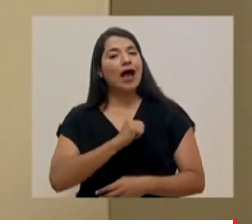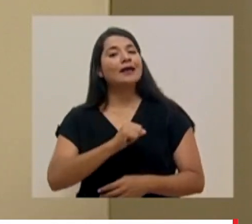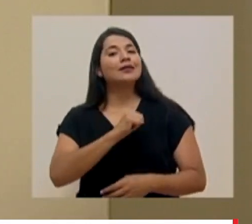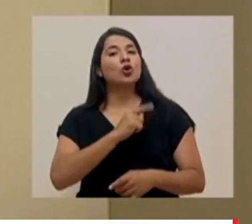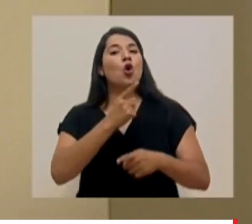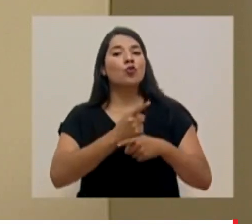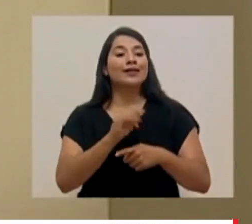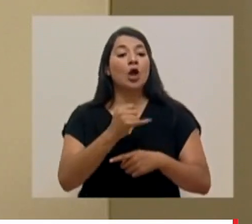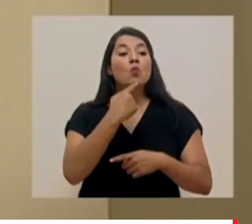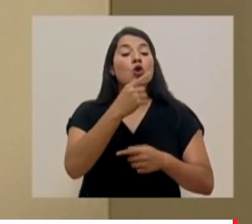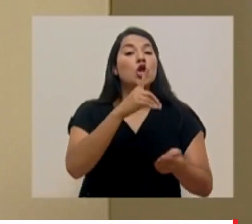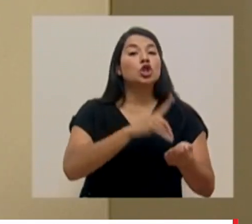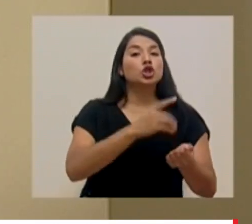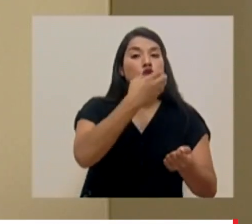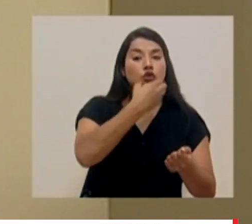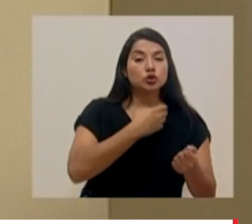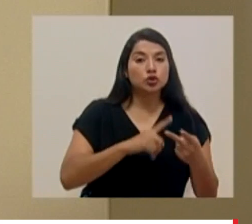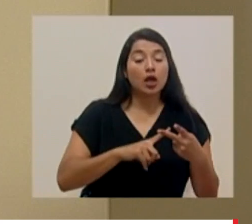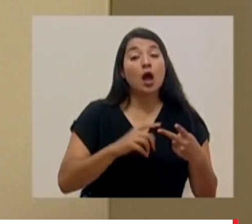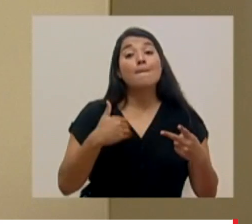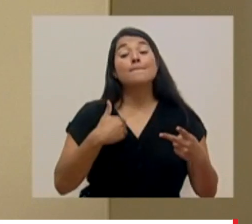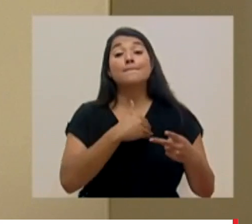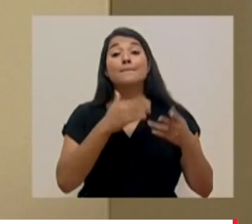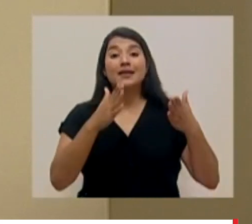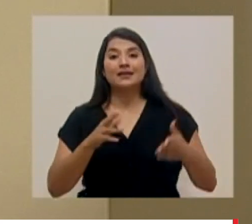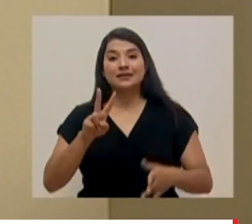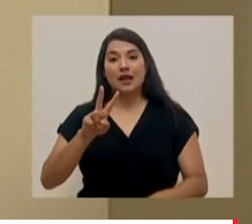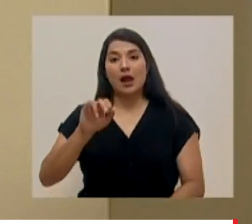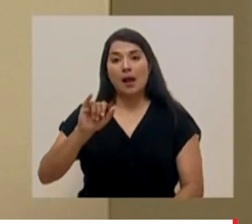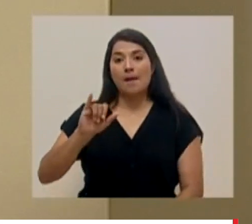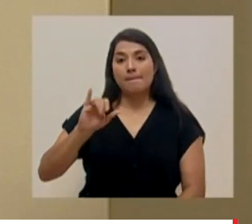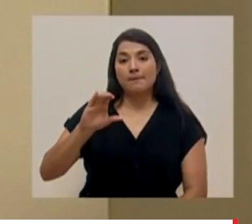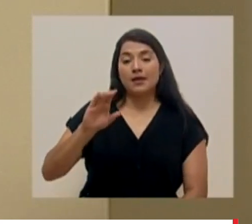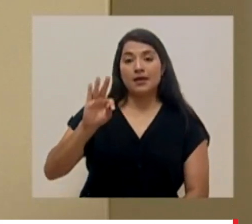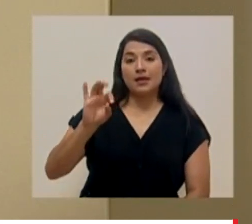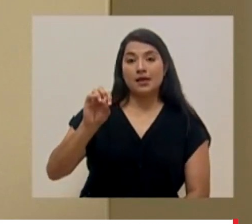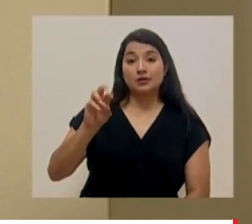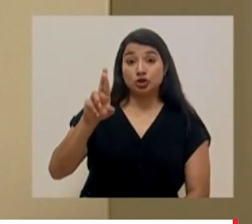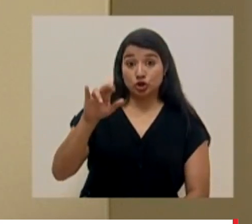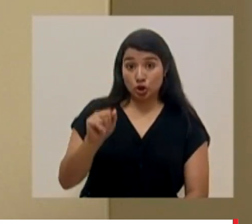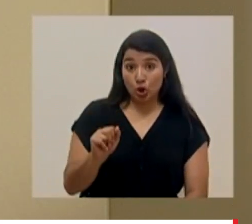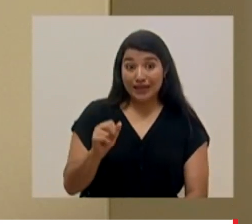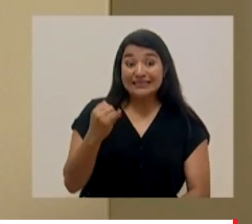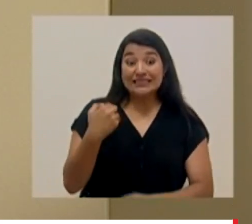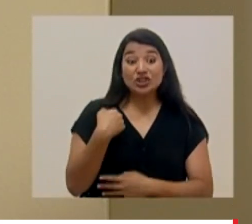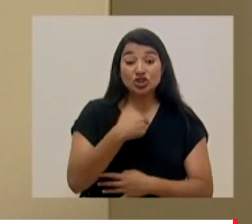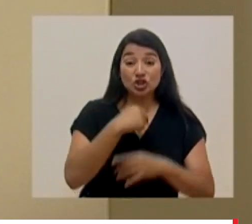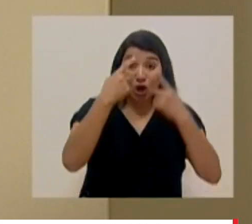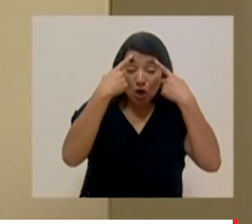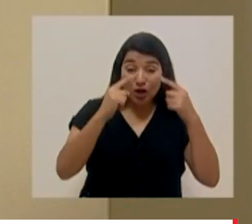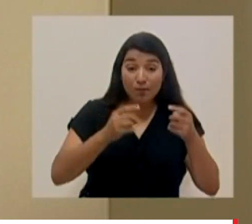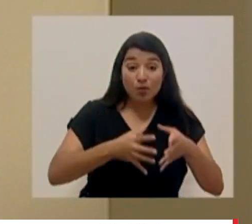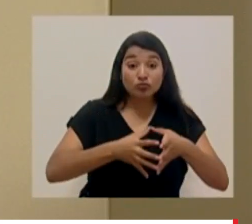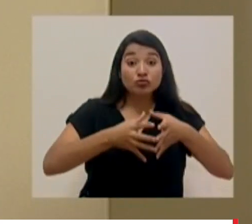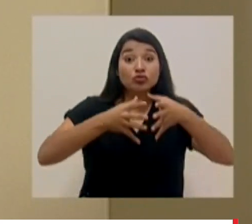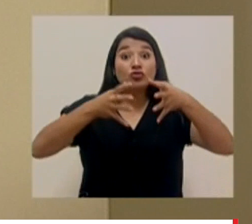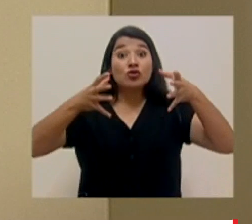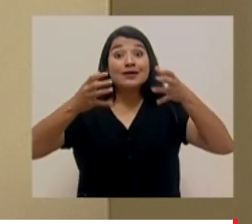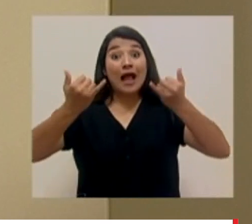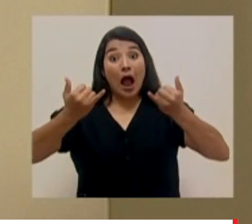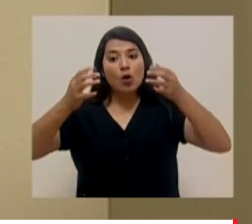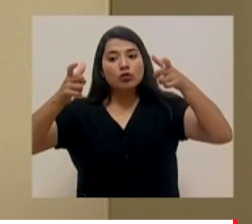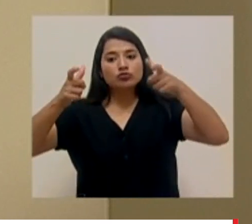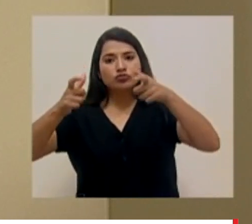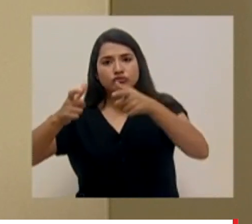decía la doña Victoria Hernández, de que podamos doblar la curva, pero eso solamente con el músculo de cada